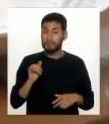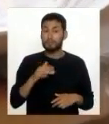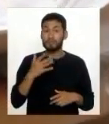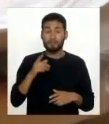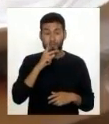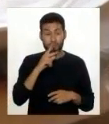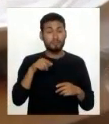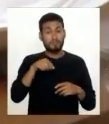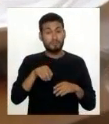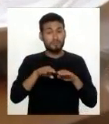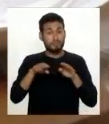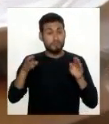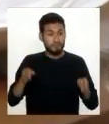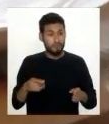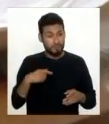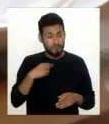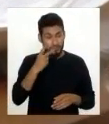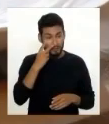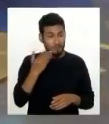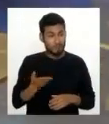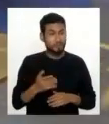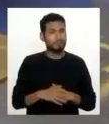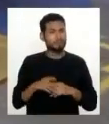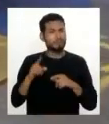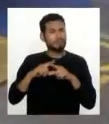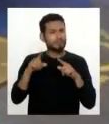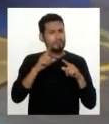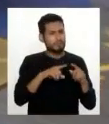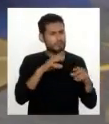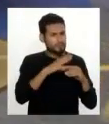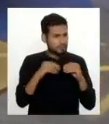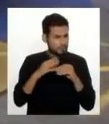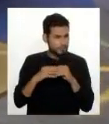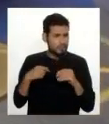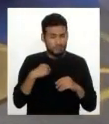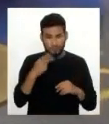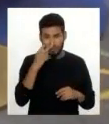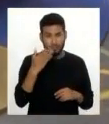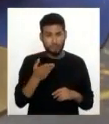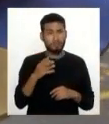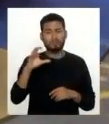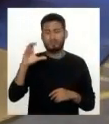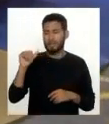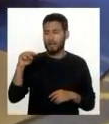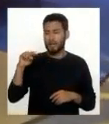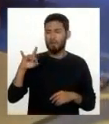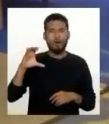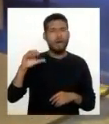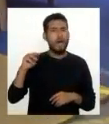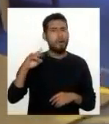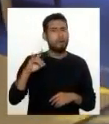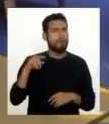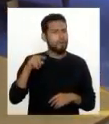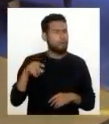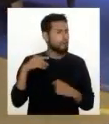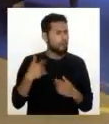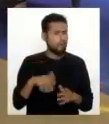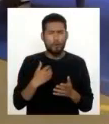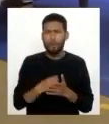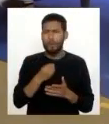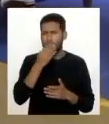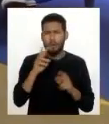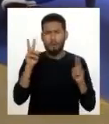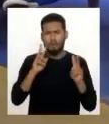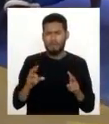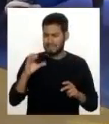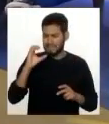en la mesa, que vamos a estar apreciando varias frutas, ¿no? Y por ejemplo tenemos el camu camu, que es la mejor fuente de vitamina